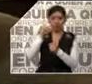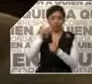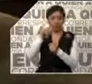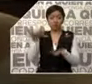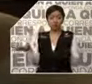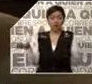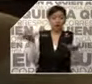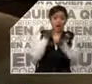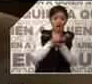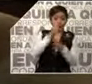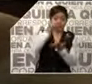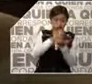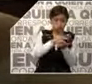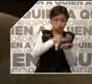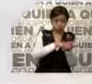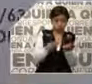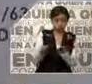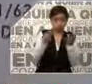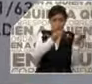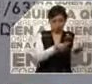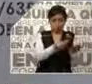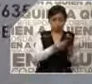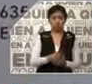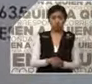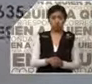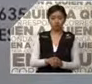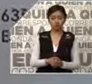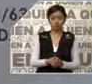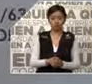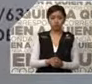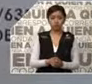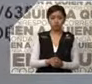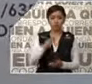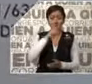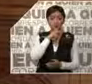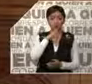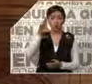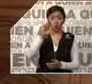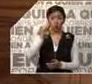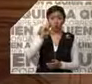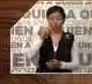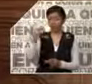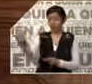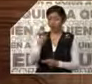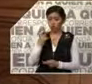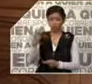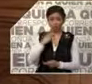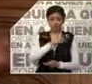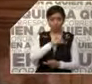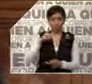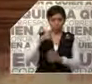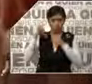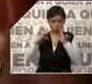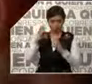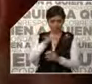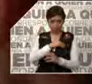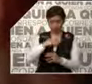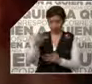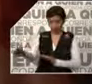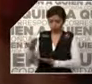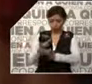modifica la sentencia de la primera instancia y entonces nos otorga la guardia y custodia compartida. Y de esa guardia y